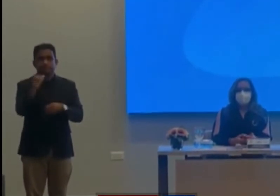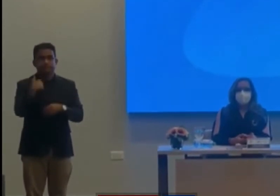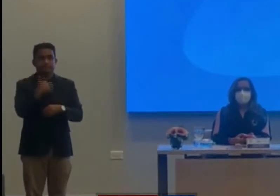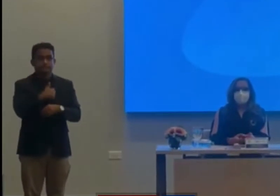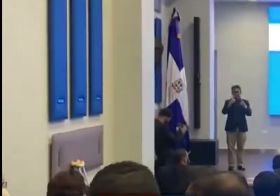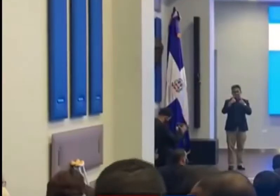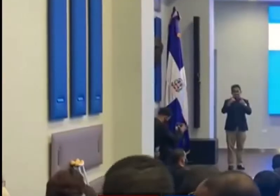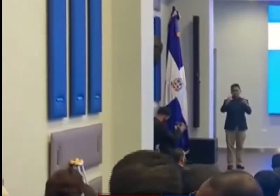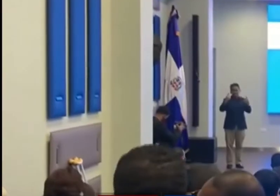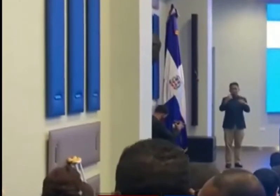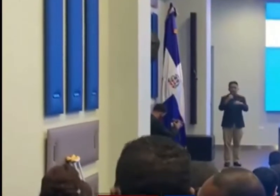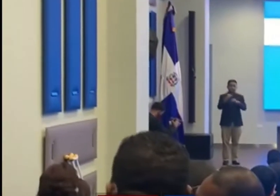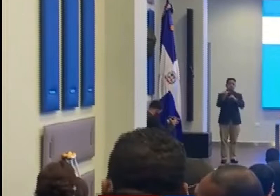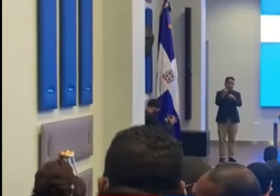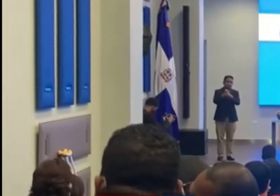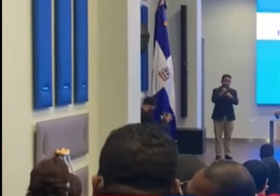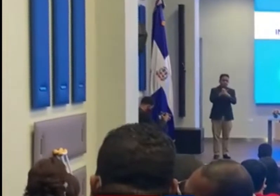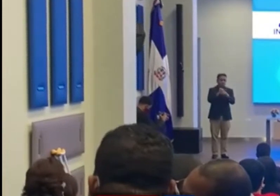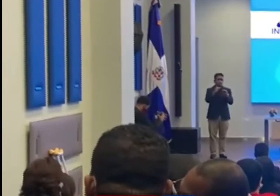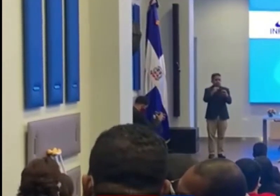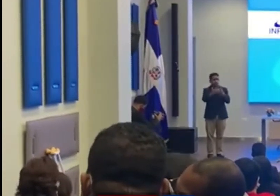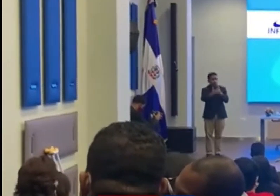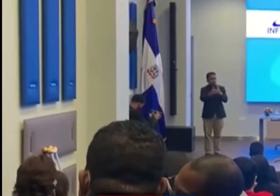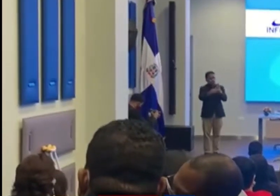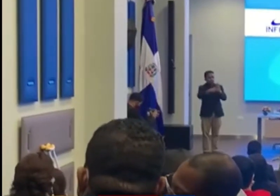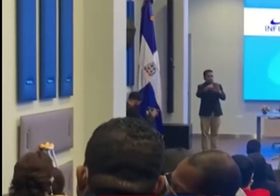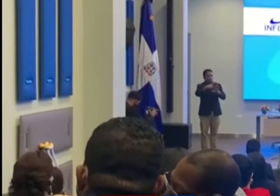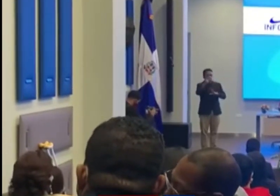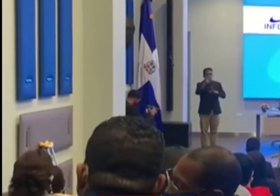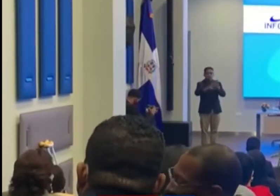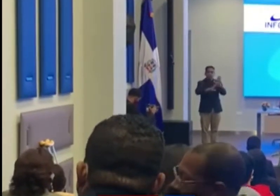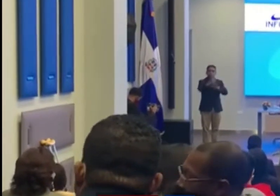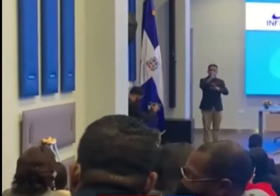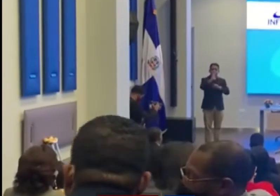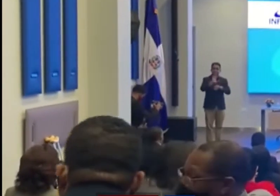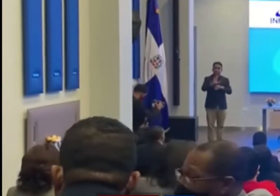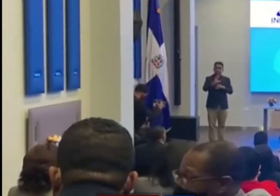curricular regular de la institución académica y se trabajará en una